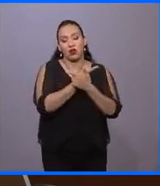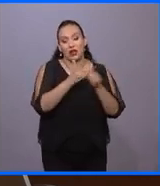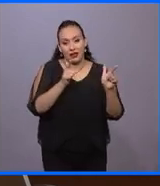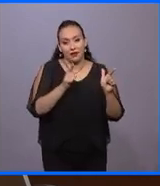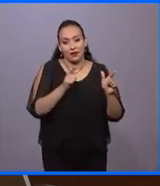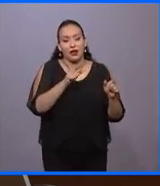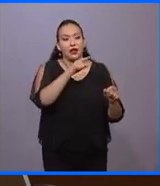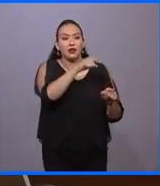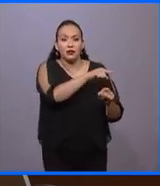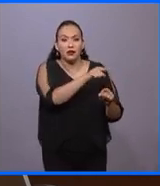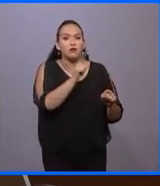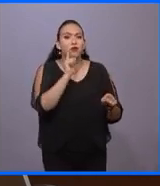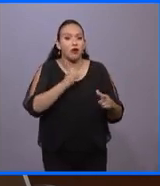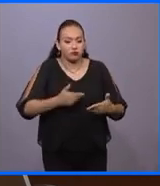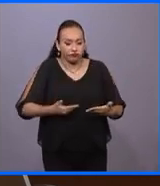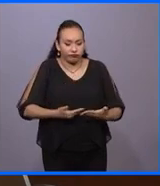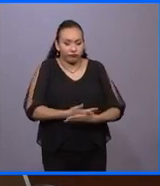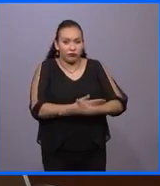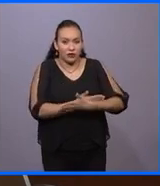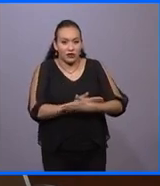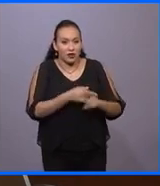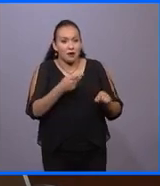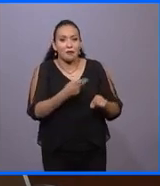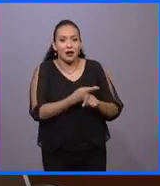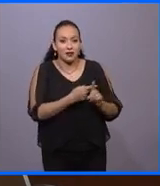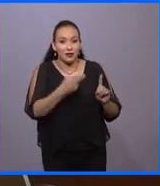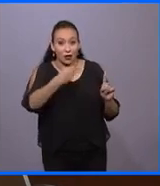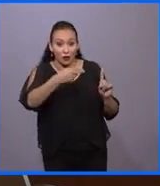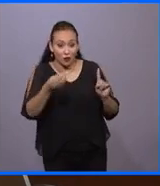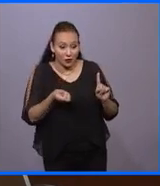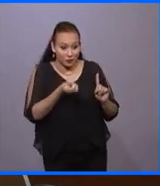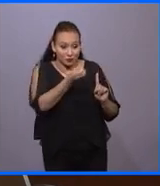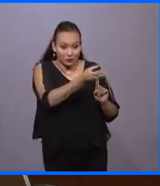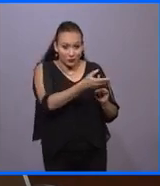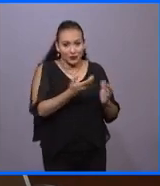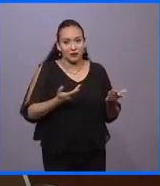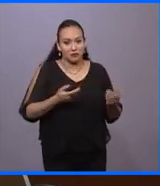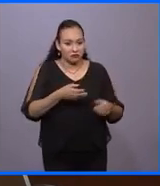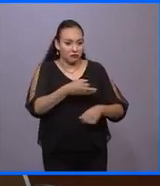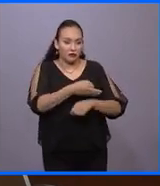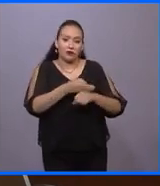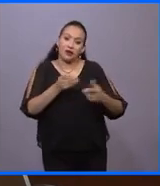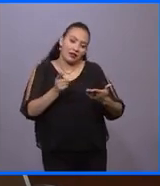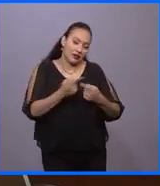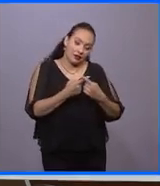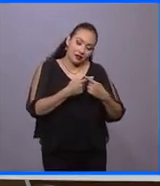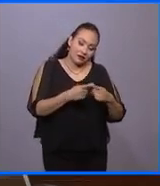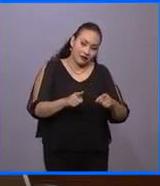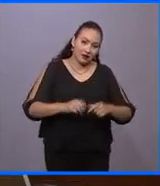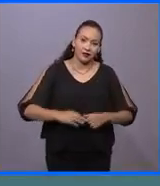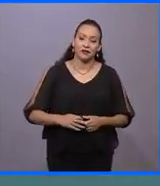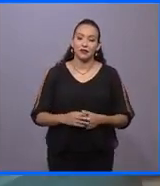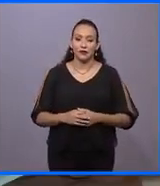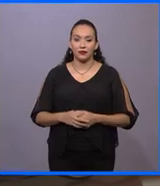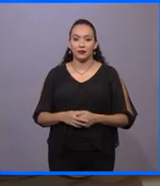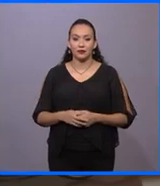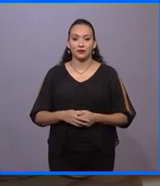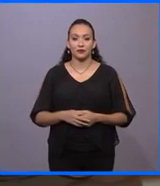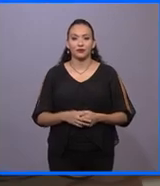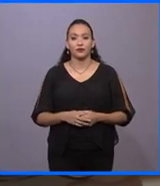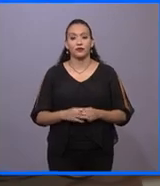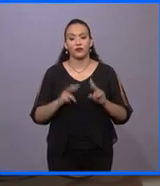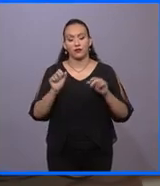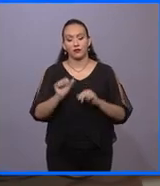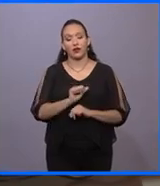cual se establece una diferenciación de trato que trasciende a las uniones familiares homoparentales. En